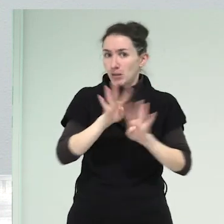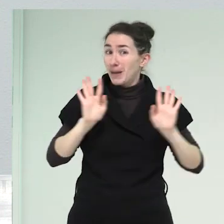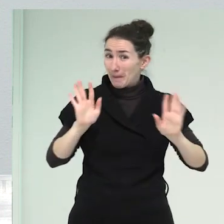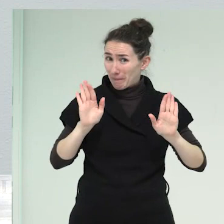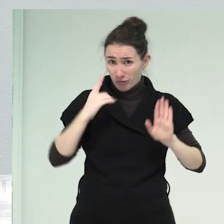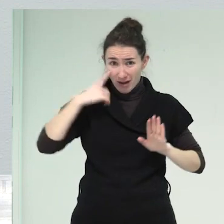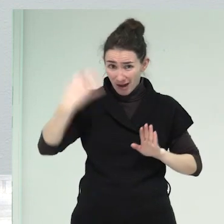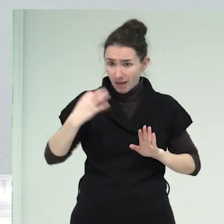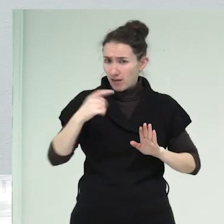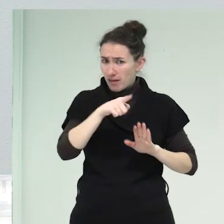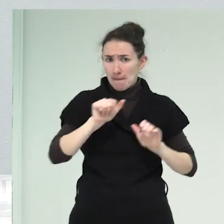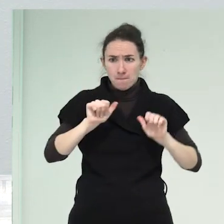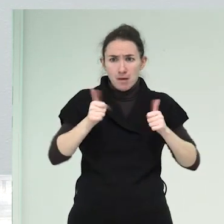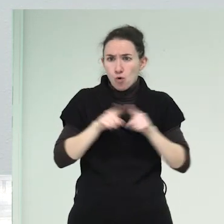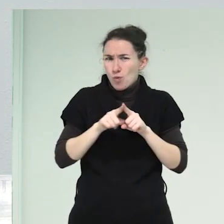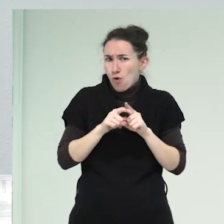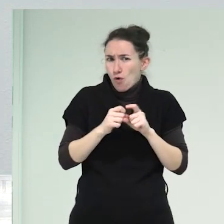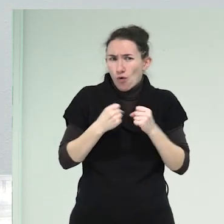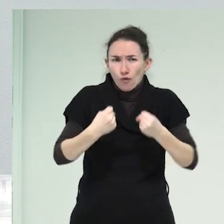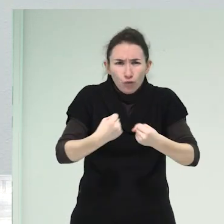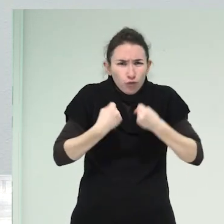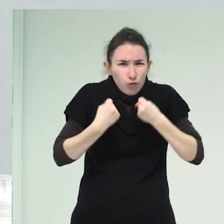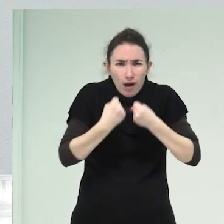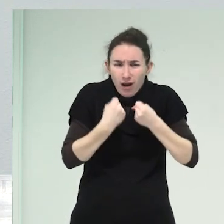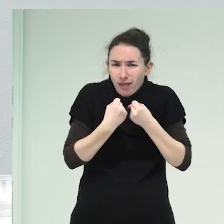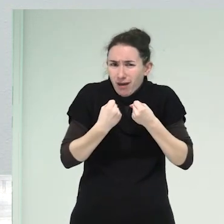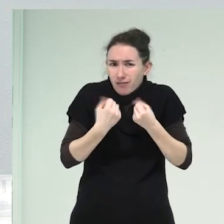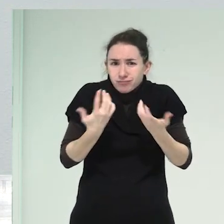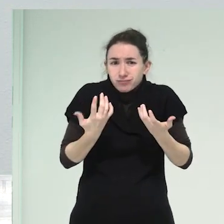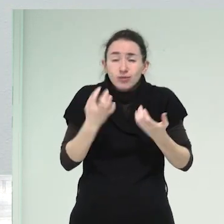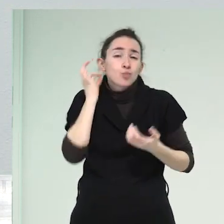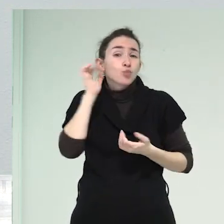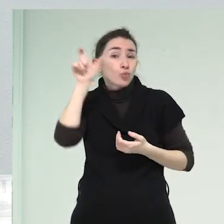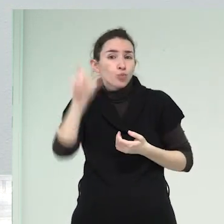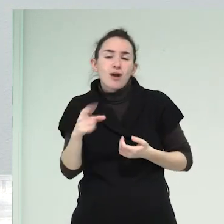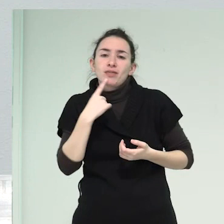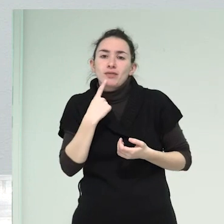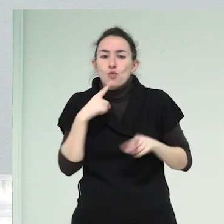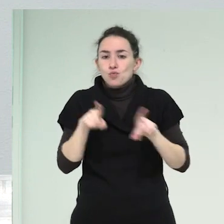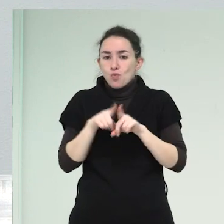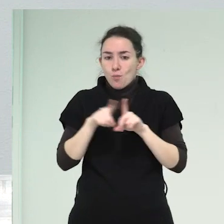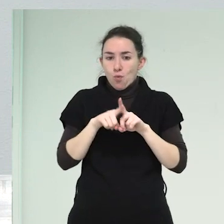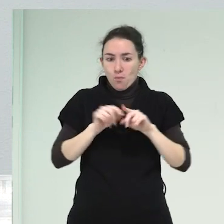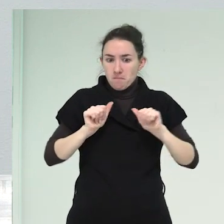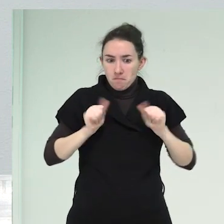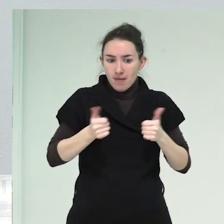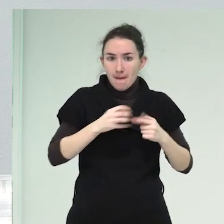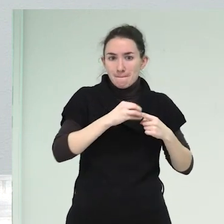embate, con tal fuerza, que Julieta Paredes nos habla de un entronque patriarcal